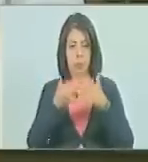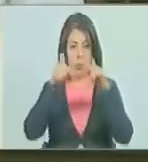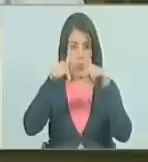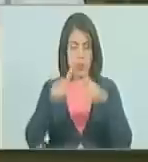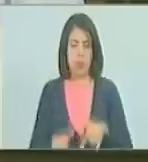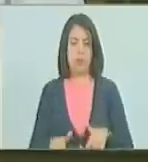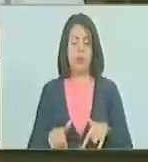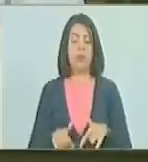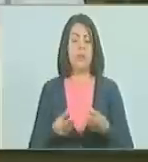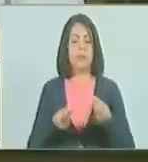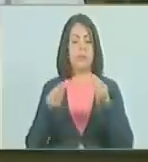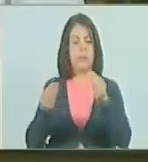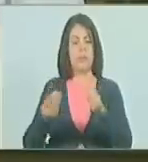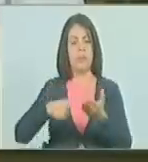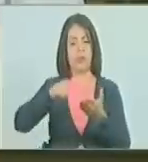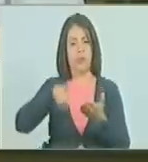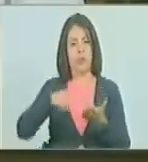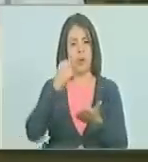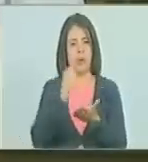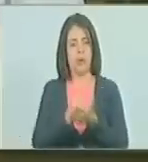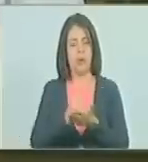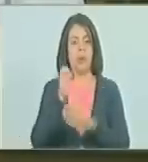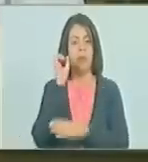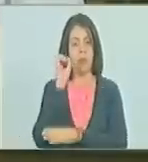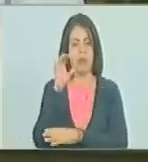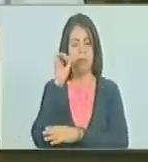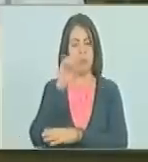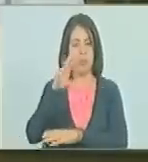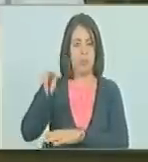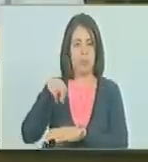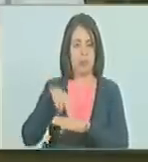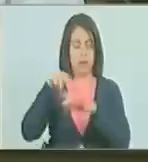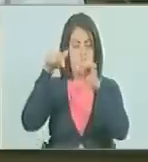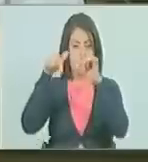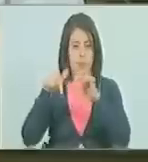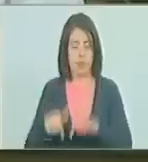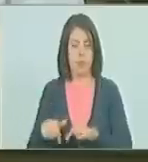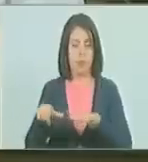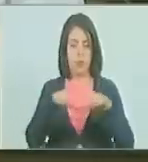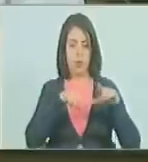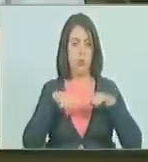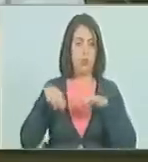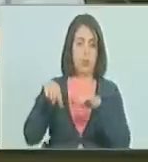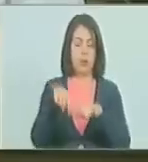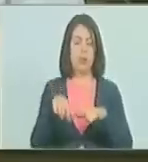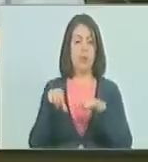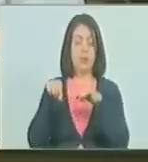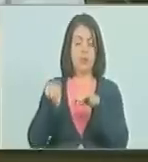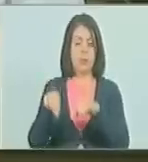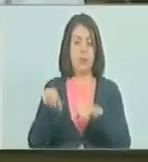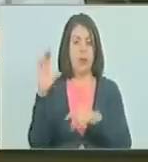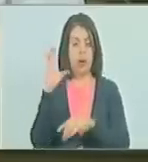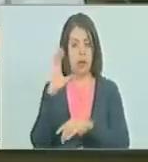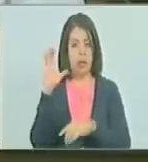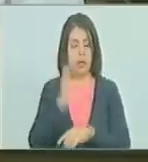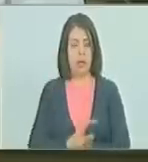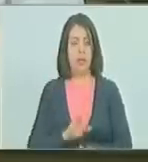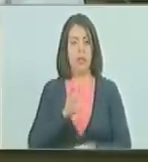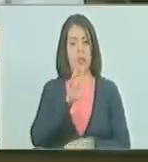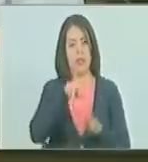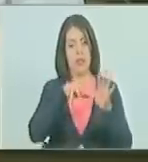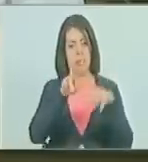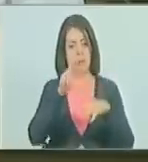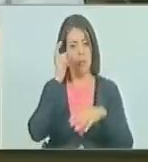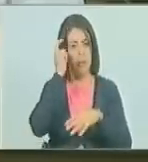mismo. Dado, firmado y sellado en el Palacio Federal Legislativo, sede de la Asamblea Nacional, en Caracas, a los